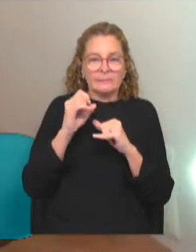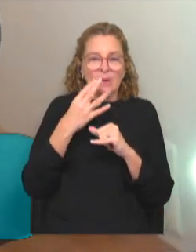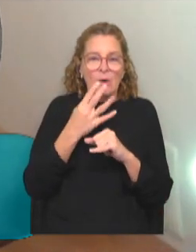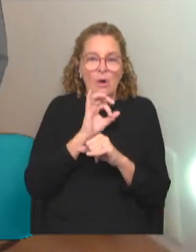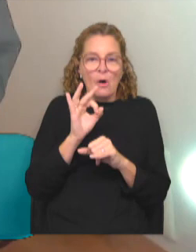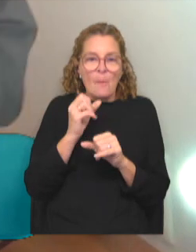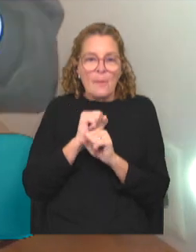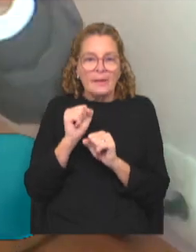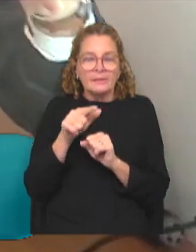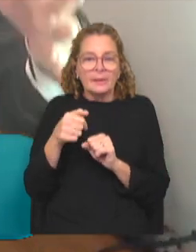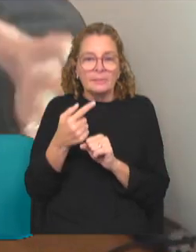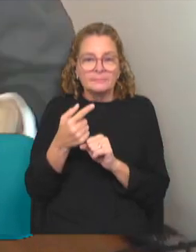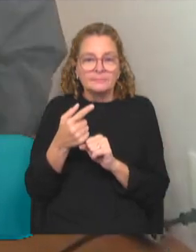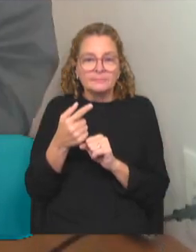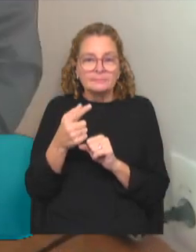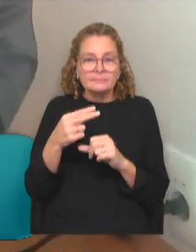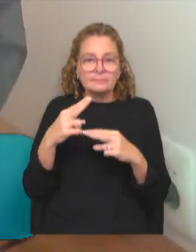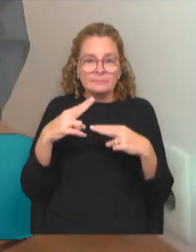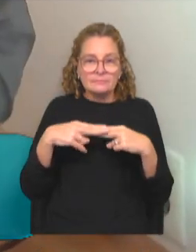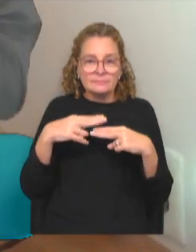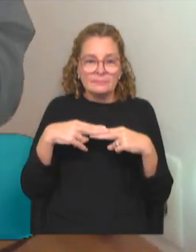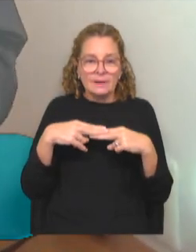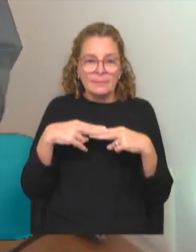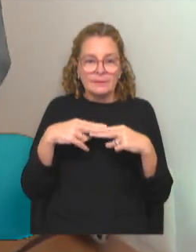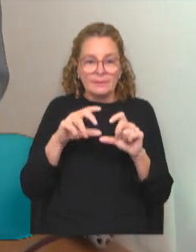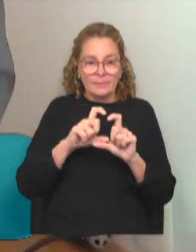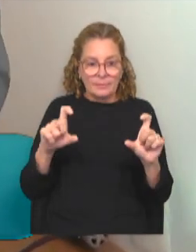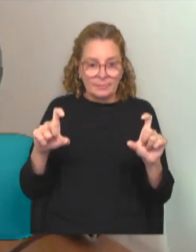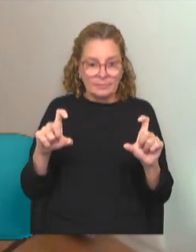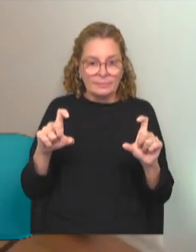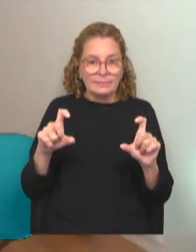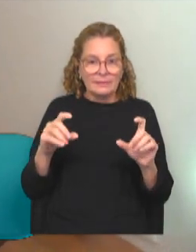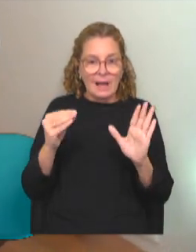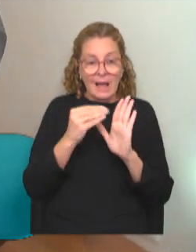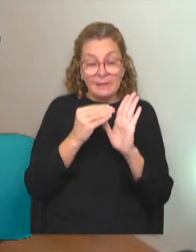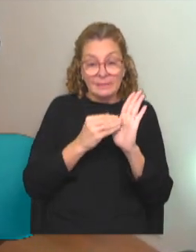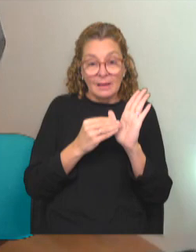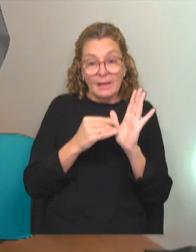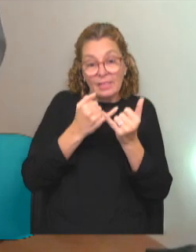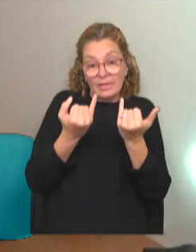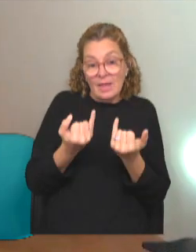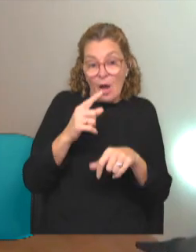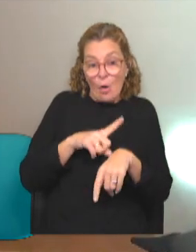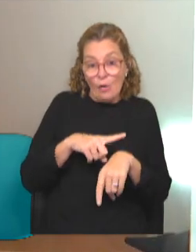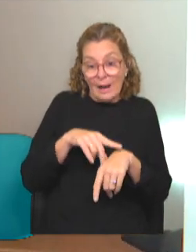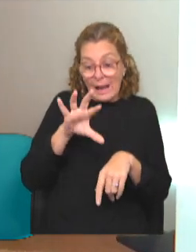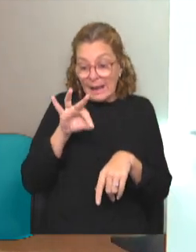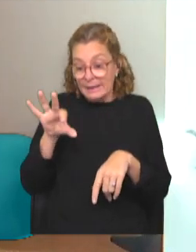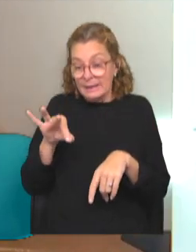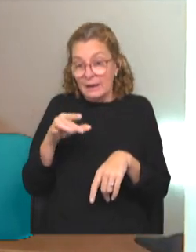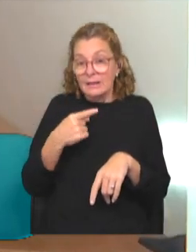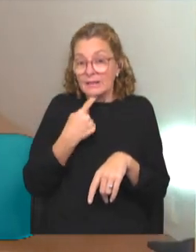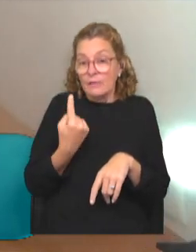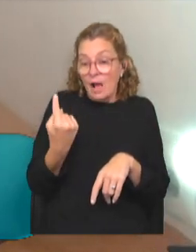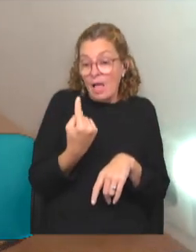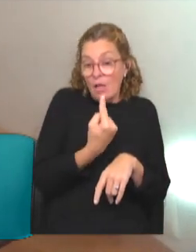pueden después en la página de Oh My Cat se van a poder agendar con día y hora a lo que les sirva a cada